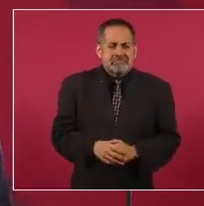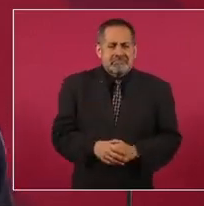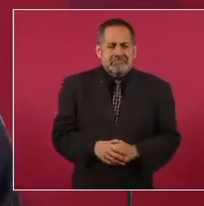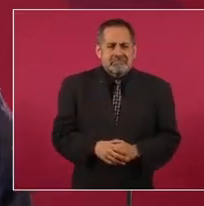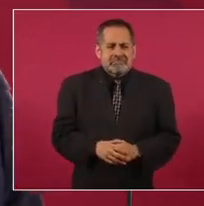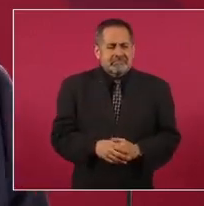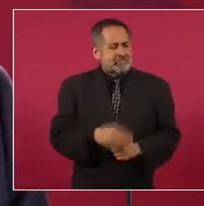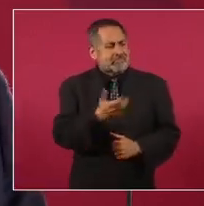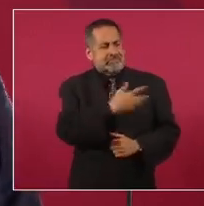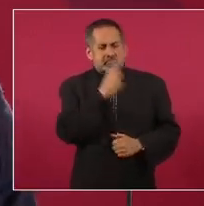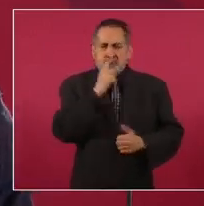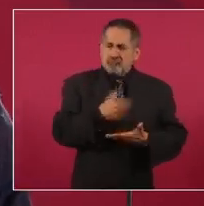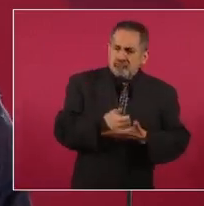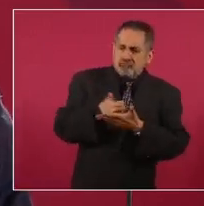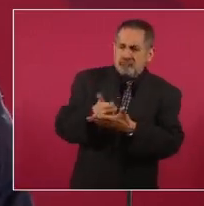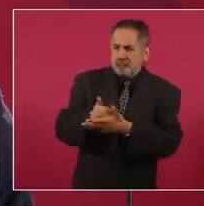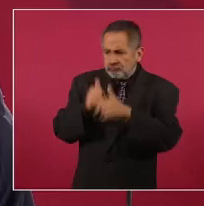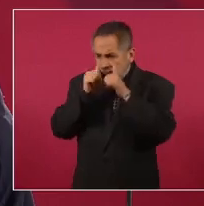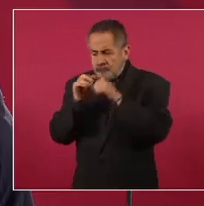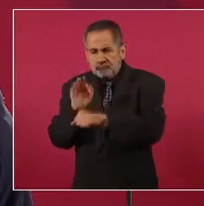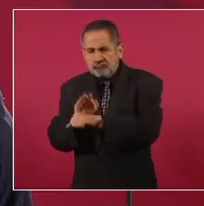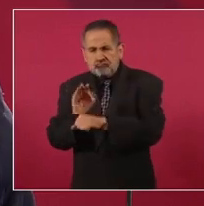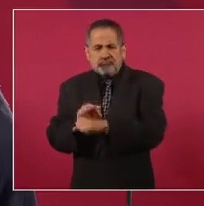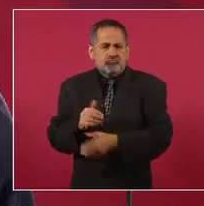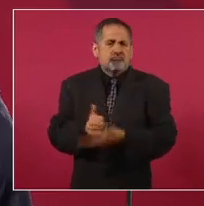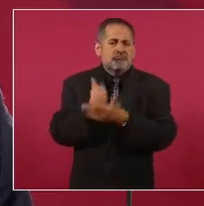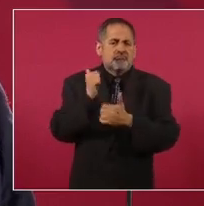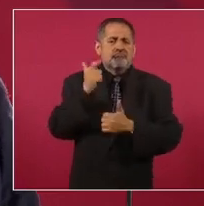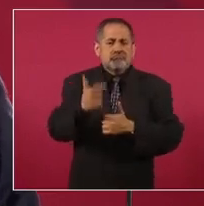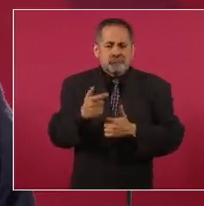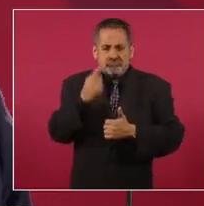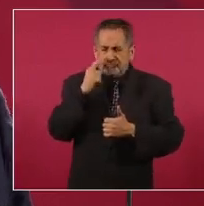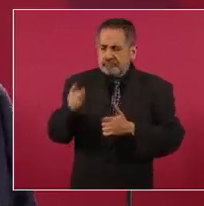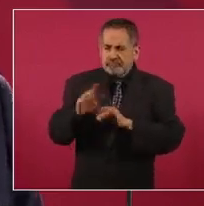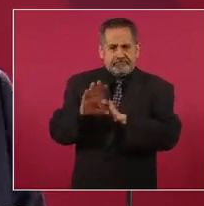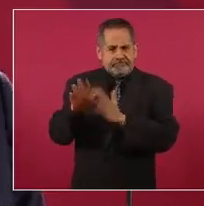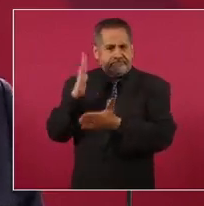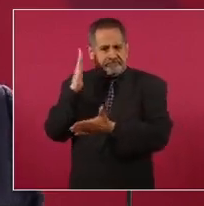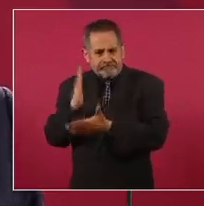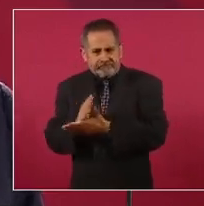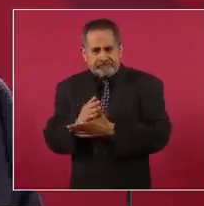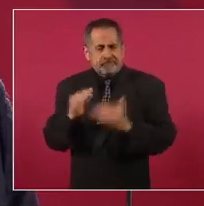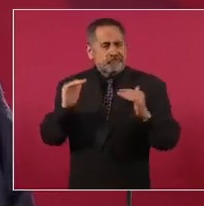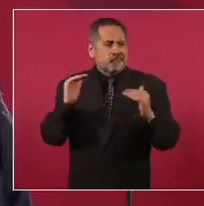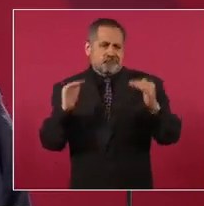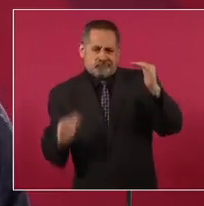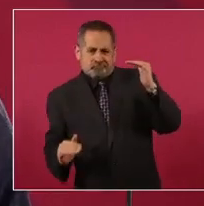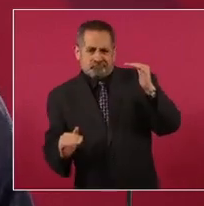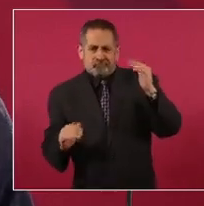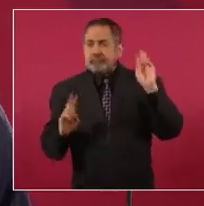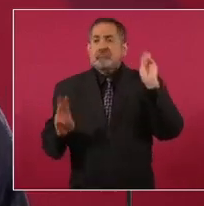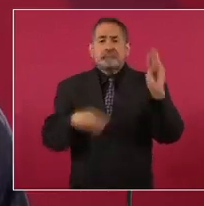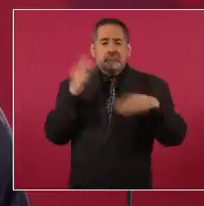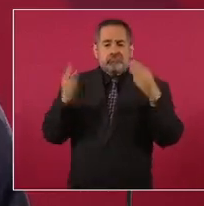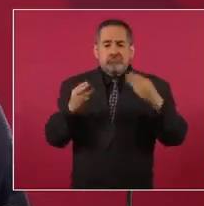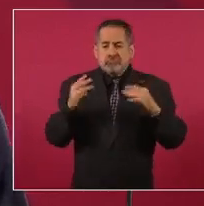para ayudar a detener la monstruosa desigualdad que hay en el